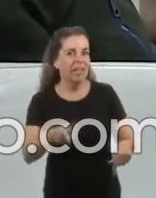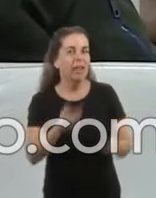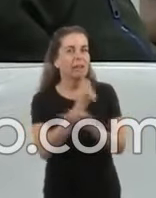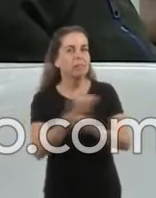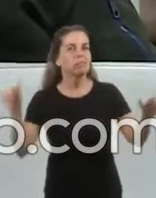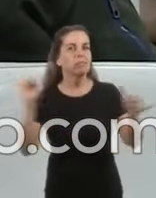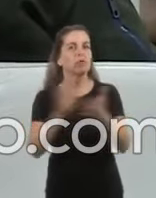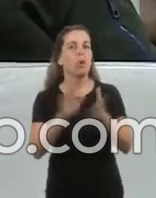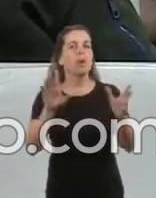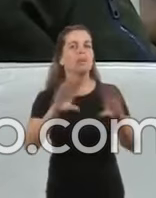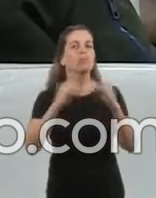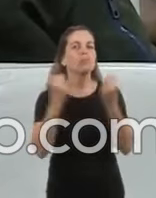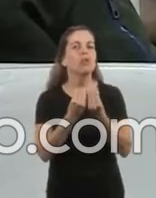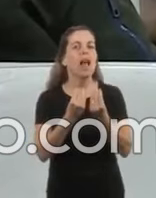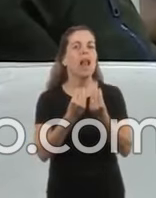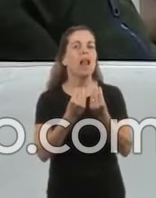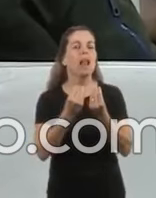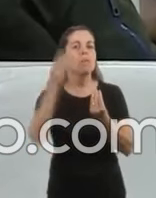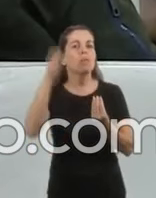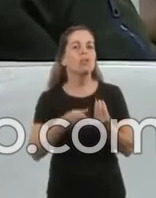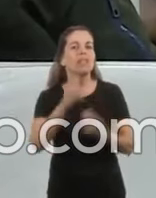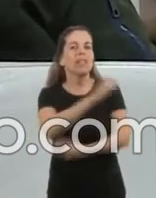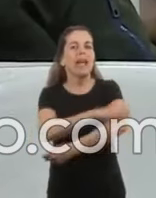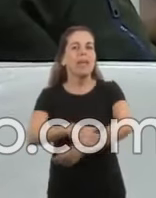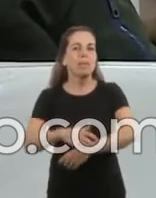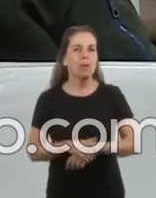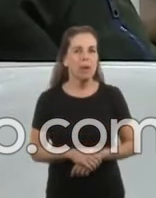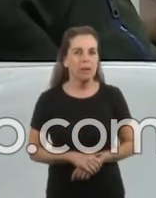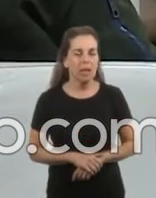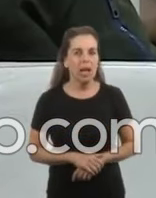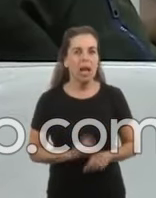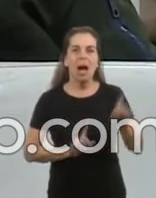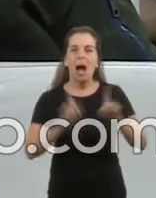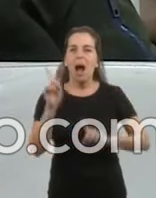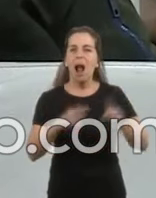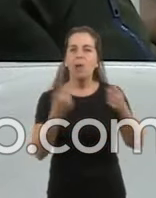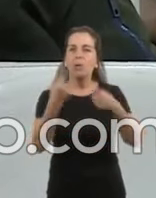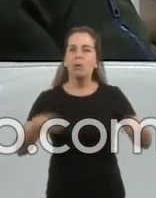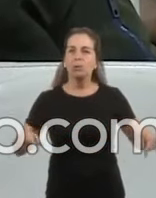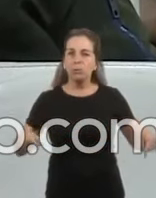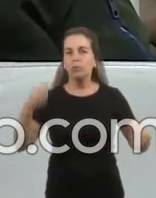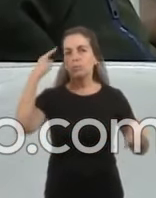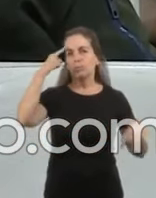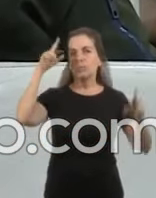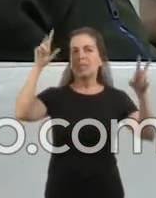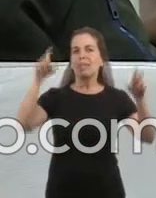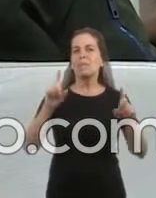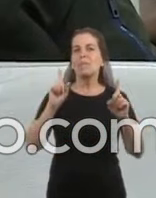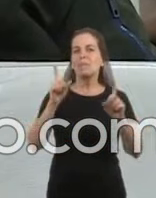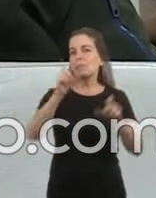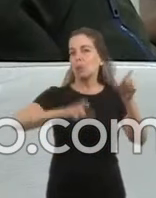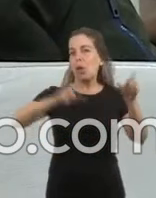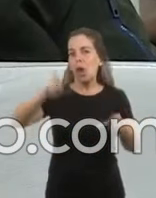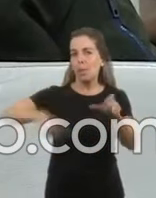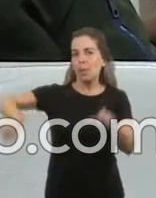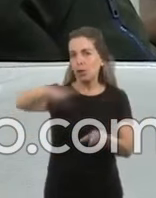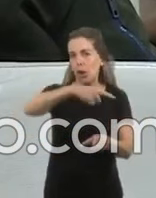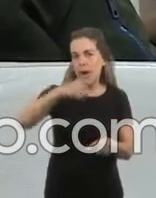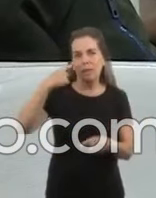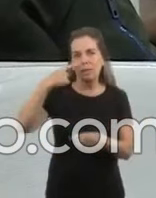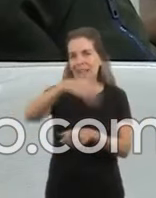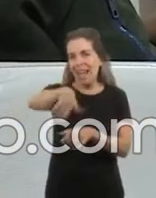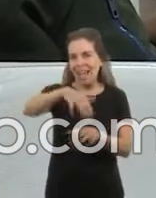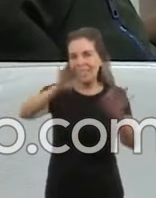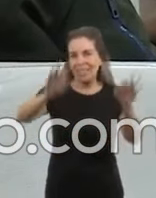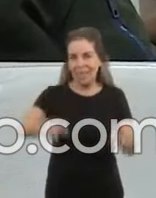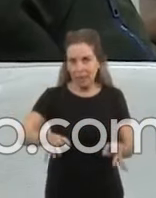pobreza eh claro alguna de las cosas que se plantea el Común denominador de la gente en la calle es cierto